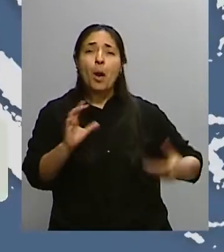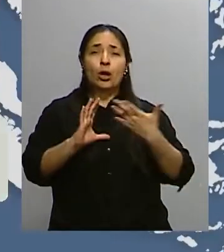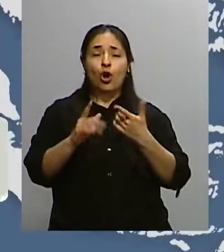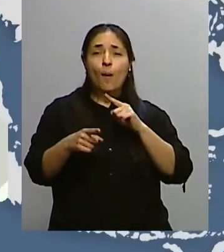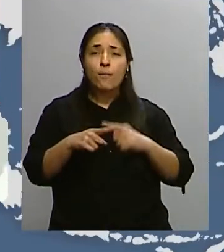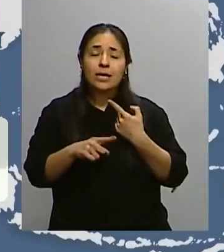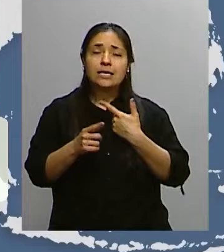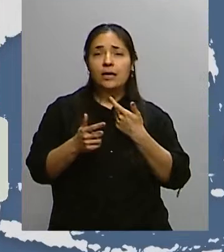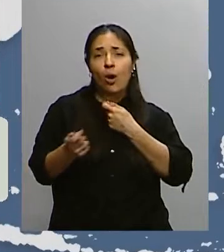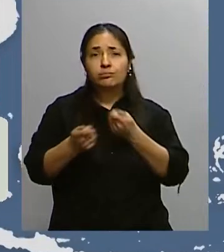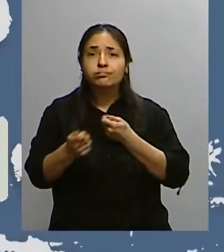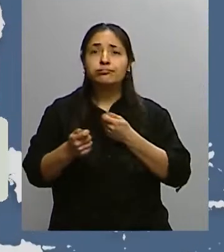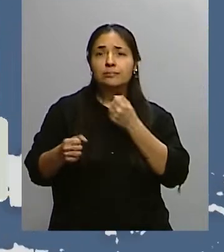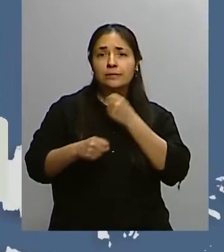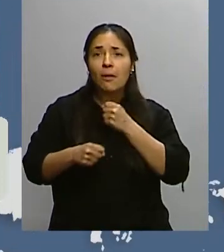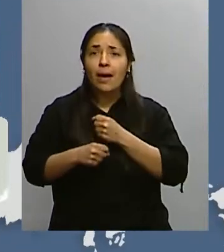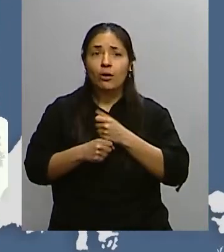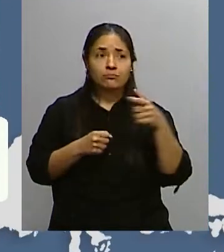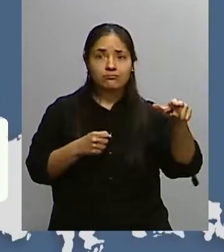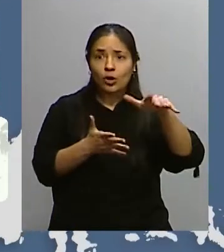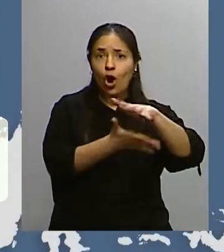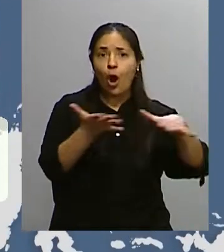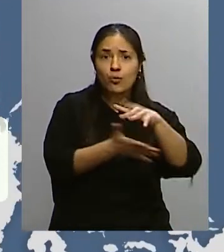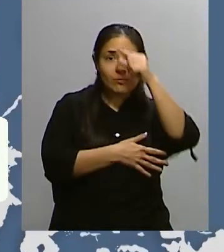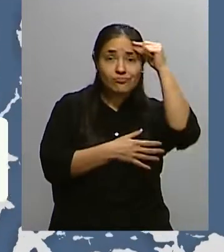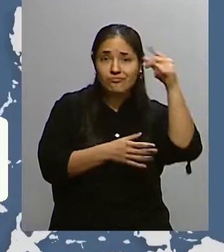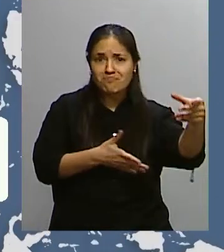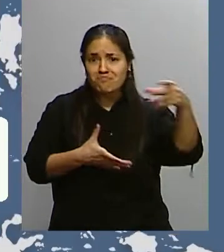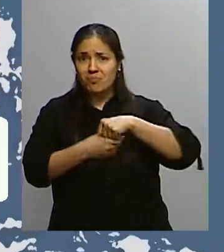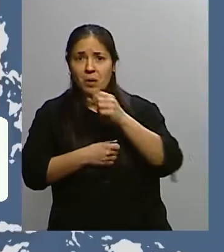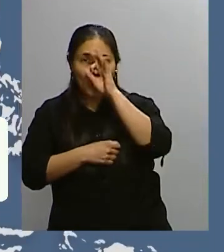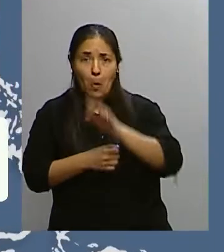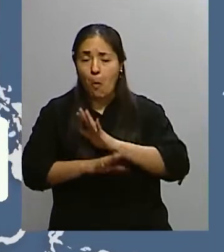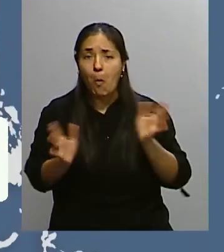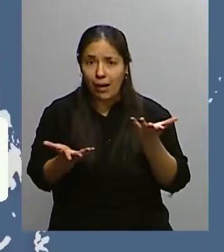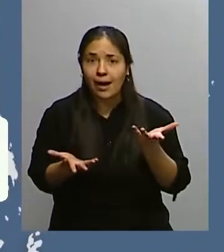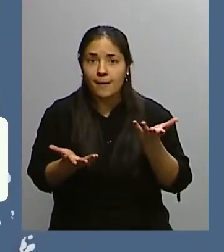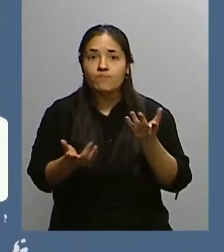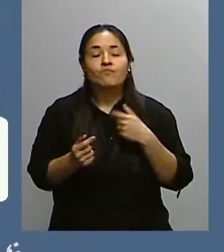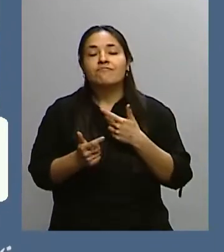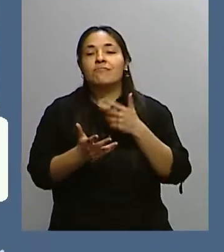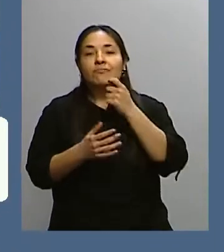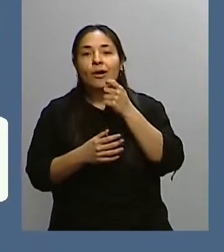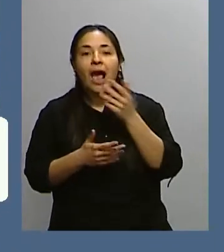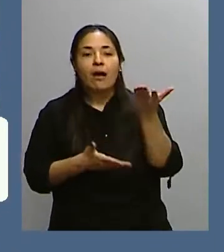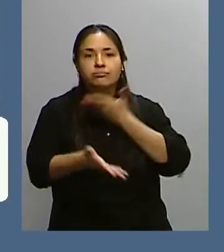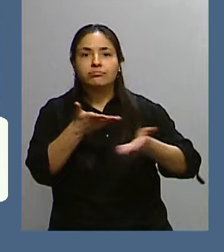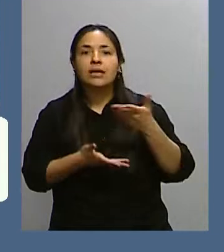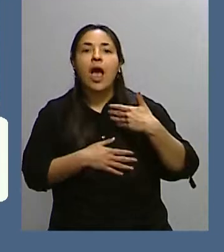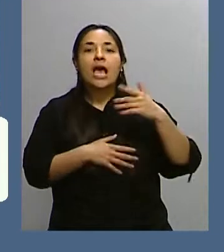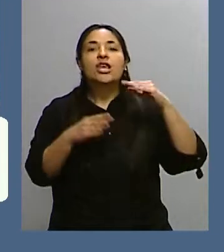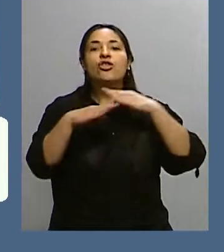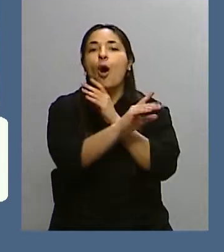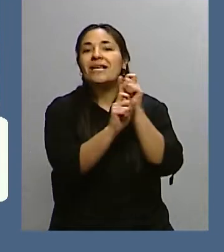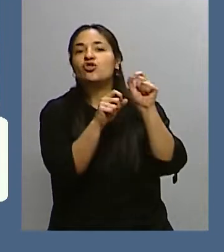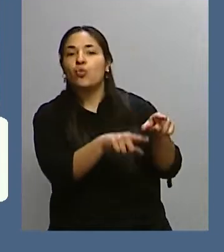no hay un reconocimiento al patrimonio cultural, a las lenguas, a la lengua del mapuche y el mapudungún, digamos, no hay